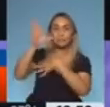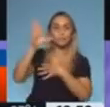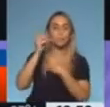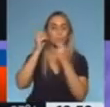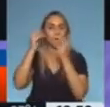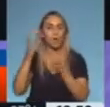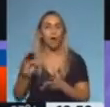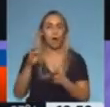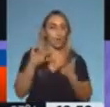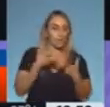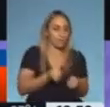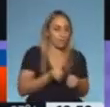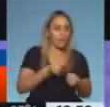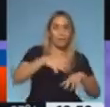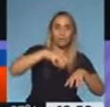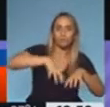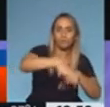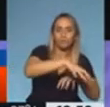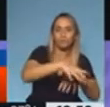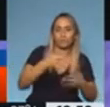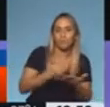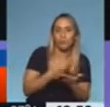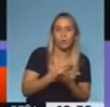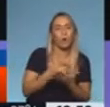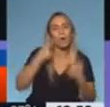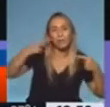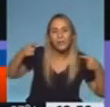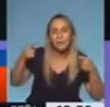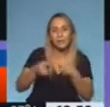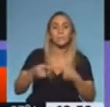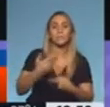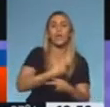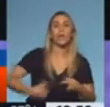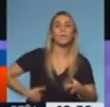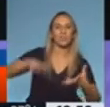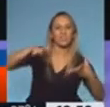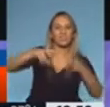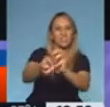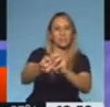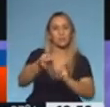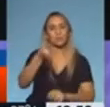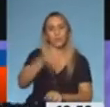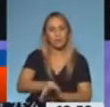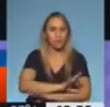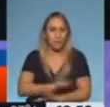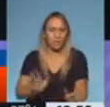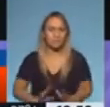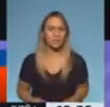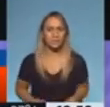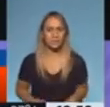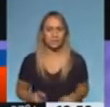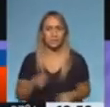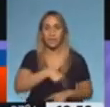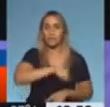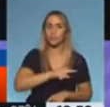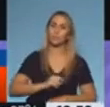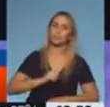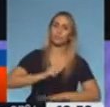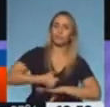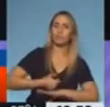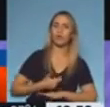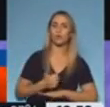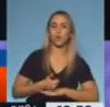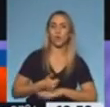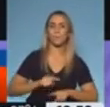de los productores. Lo único que se persigue es desgastar al gobierno, es tratar de tomar medidas y posicionamientos políticos que no tienen que ver con el